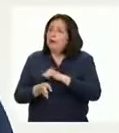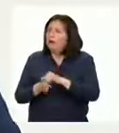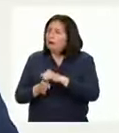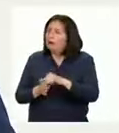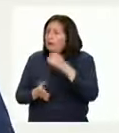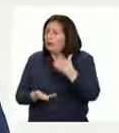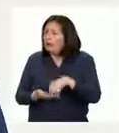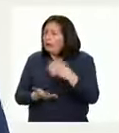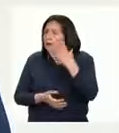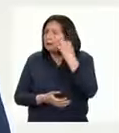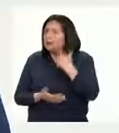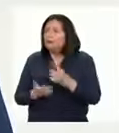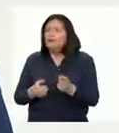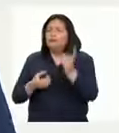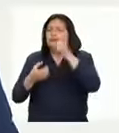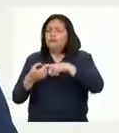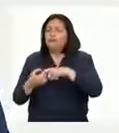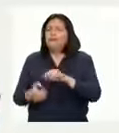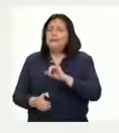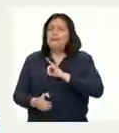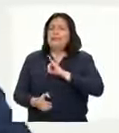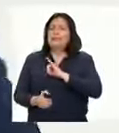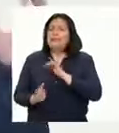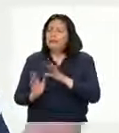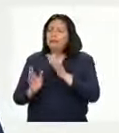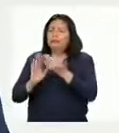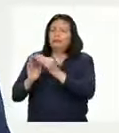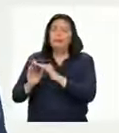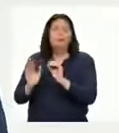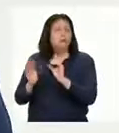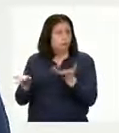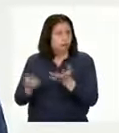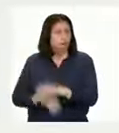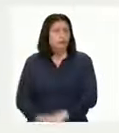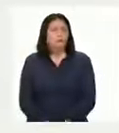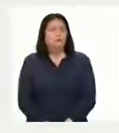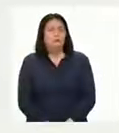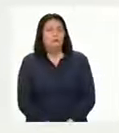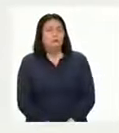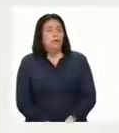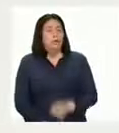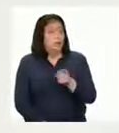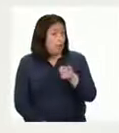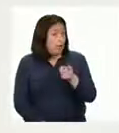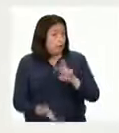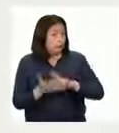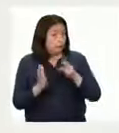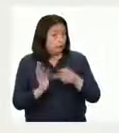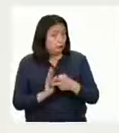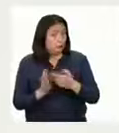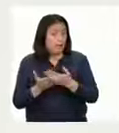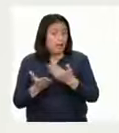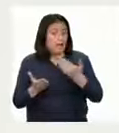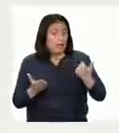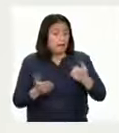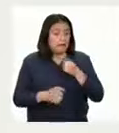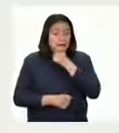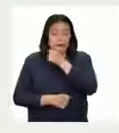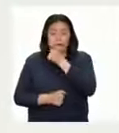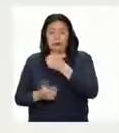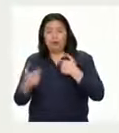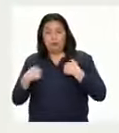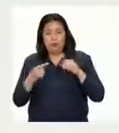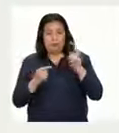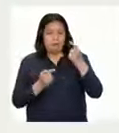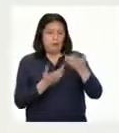que forman parte de la identidad de un pueblo o comunidad. Eso quiere decir que antes de cada entrevista debo